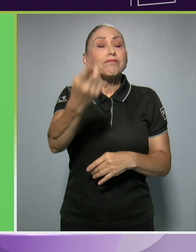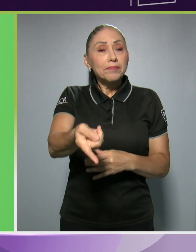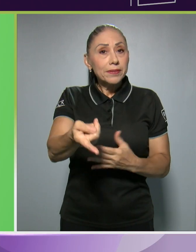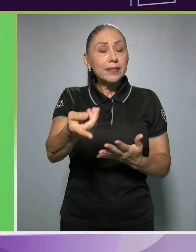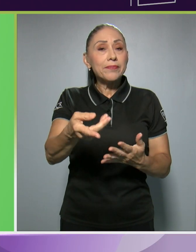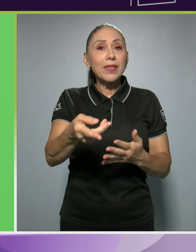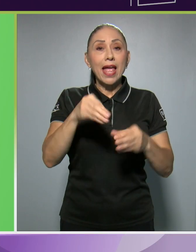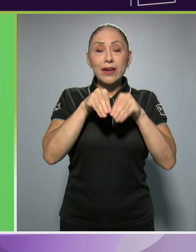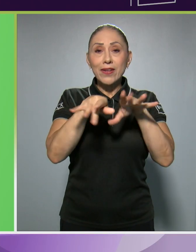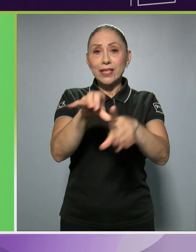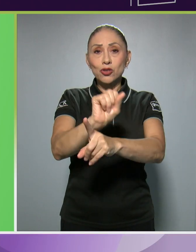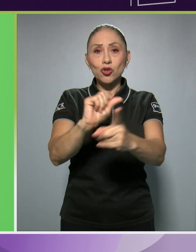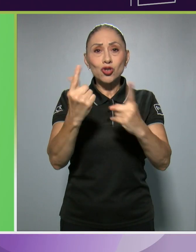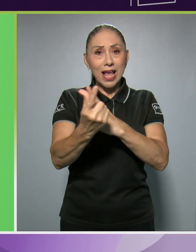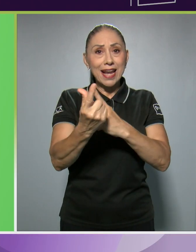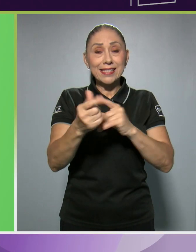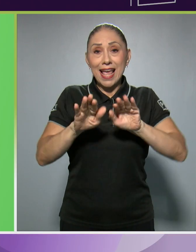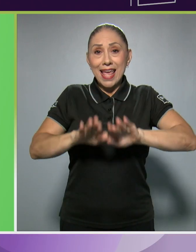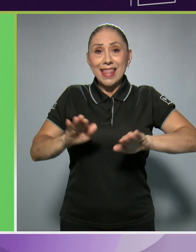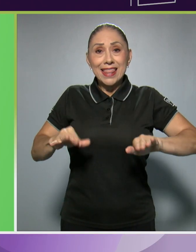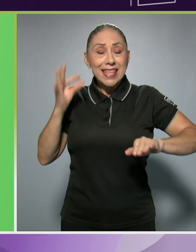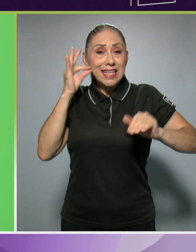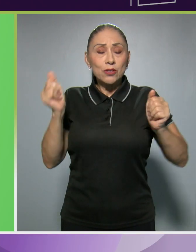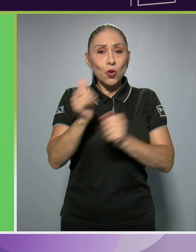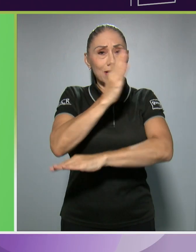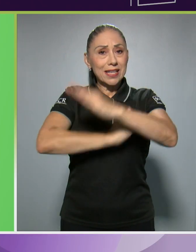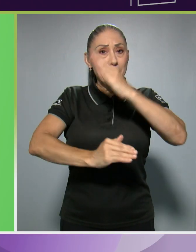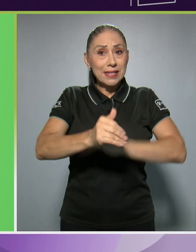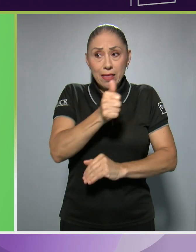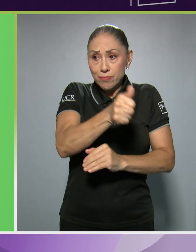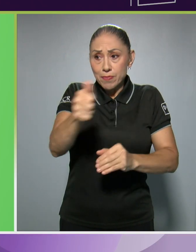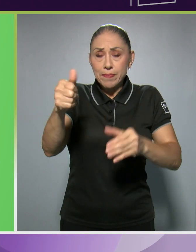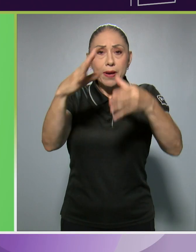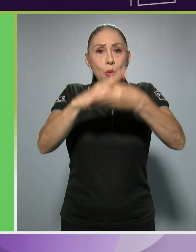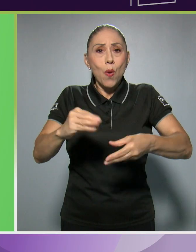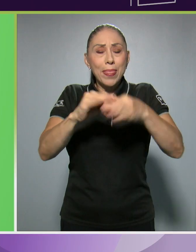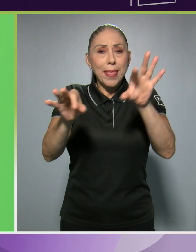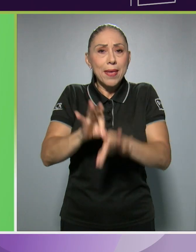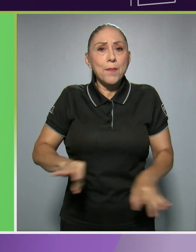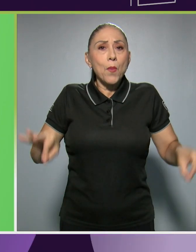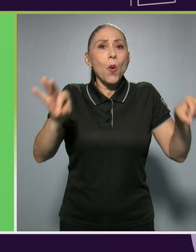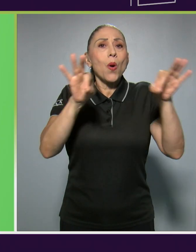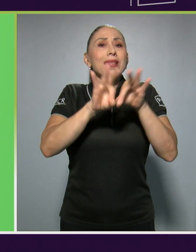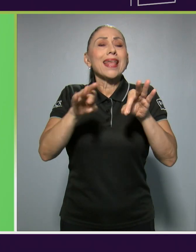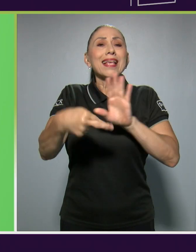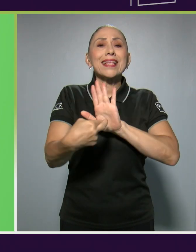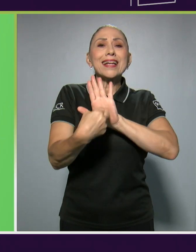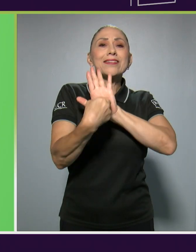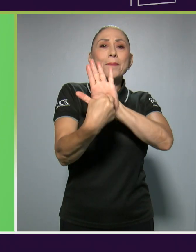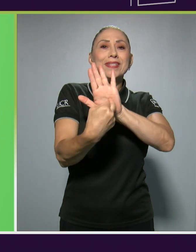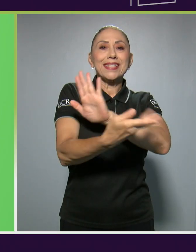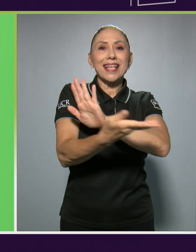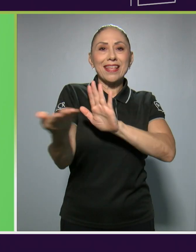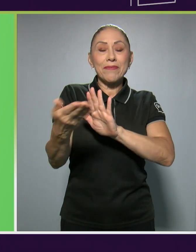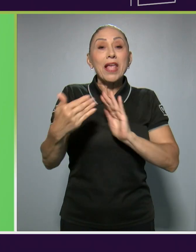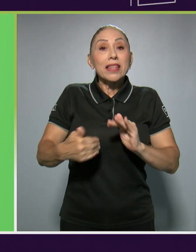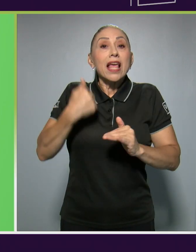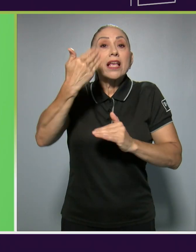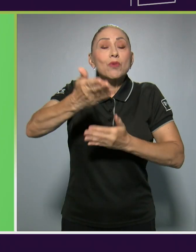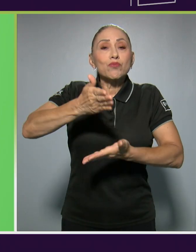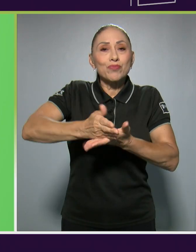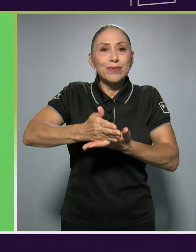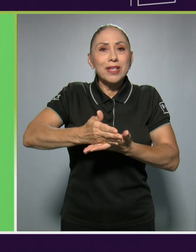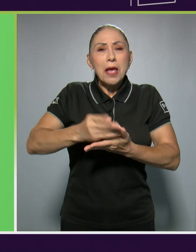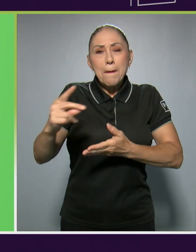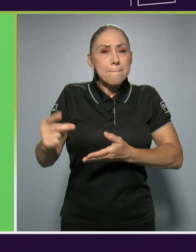de las redes sociales, Niñas con Discapacidad nos cuentan sobre la importancia de la representatividad. Luego iremos a un corte y en